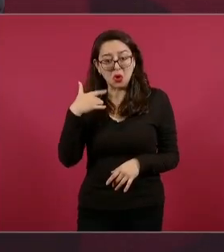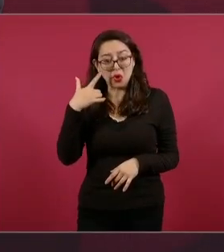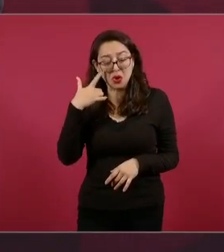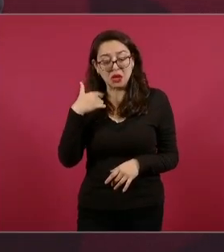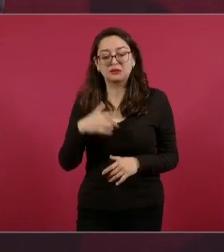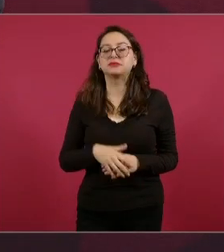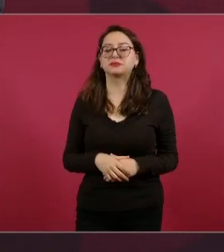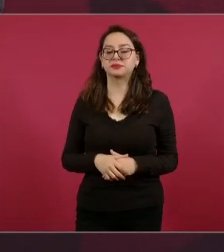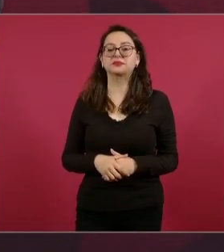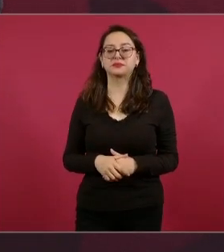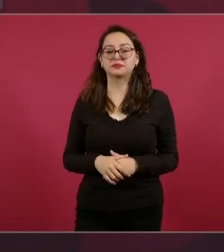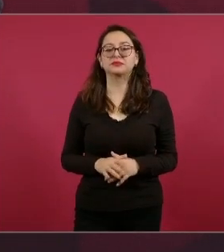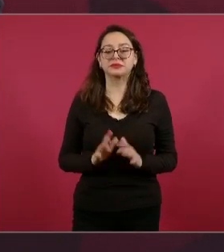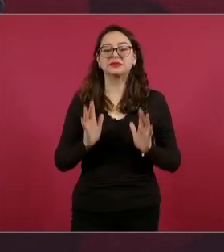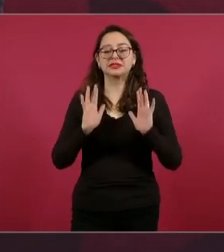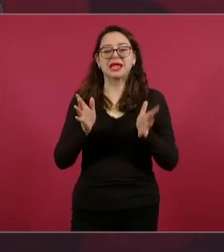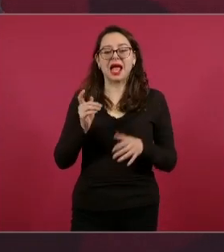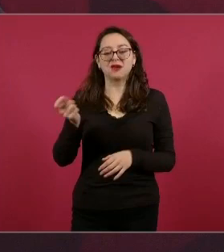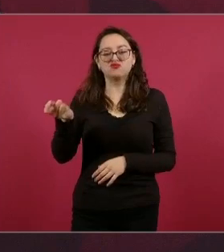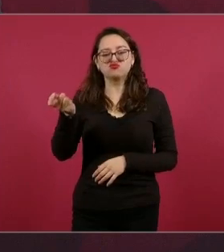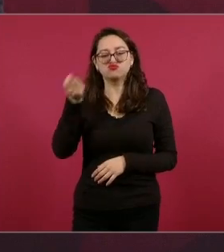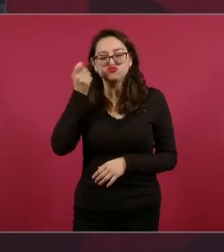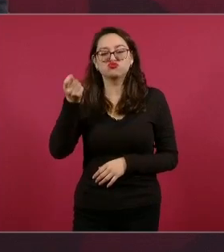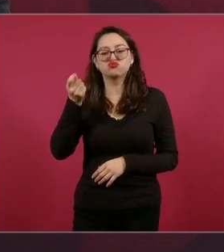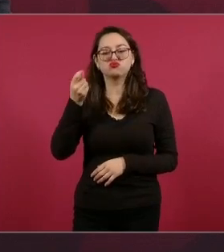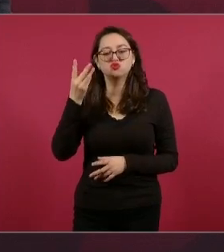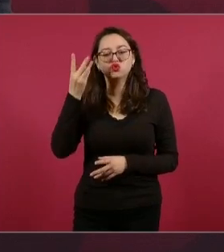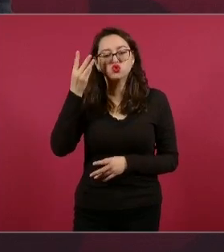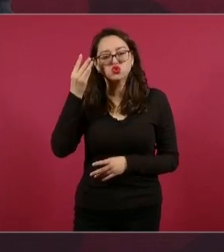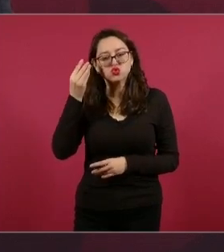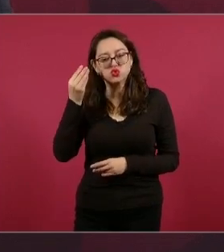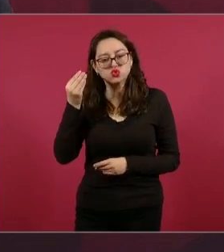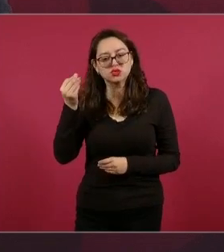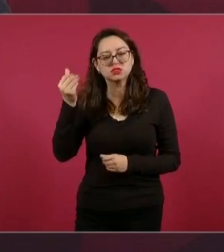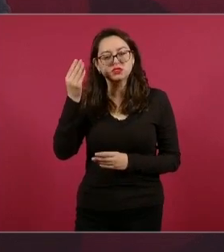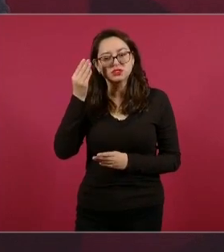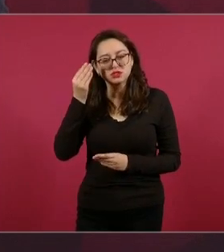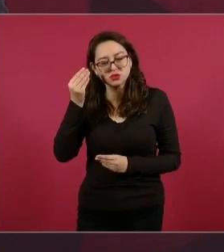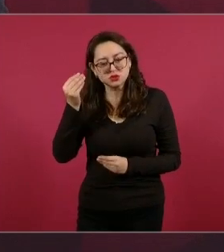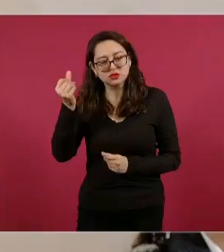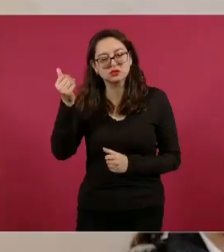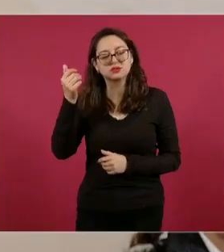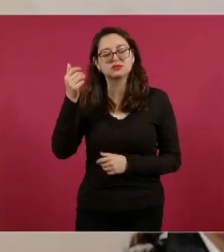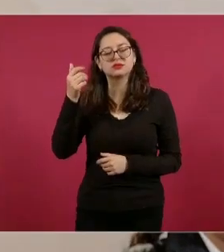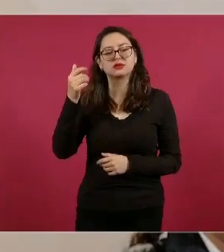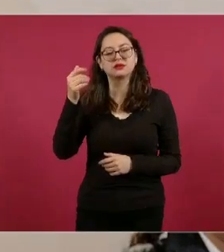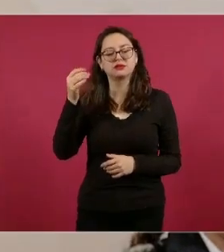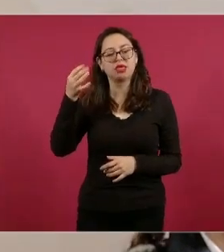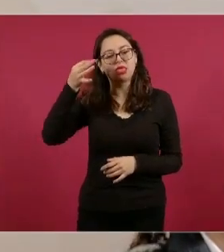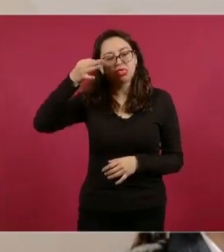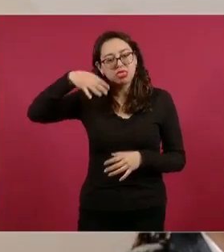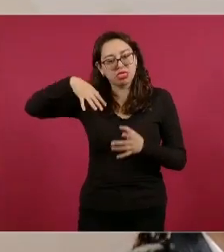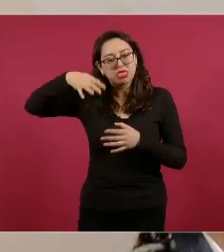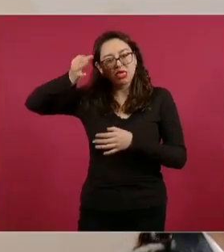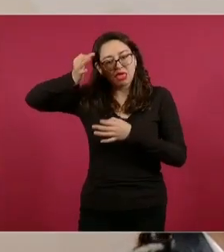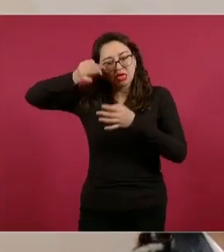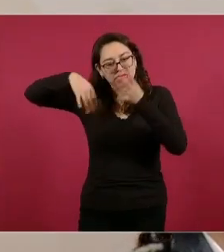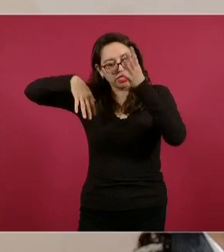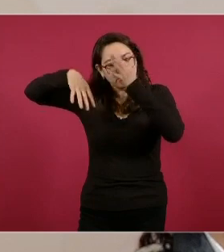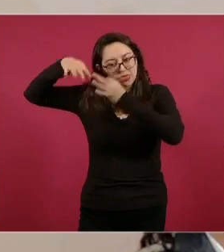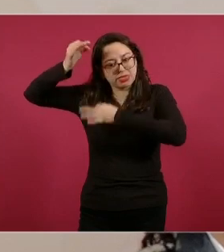ya el tutupiche. Ya. Ya. Ya voy de salida. Son muy buenos los